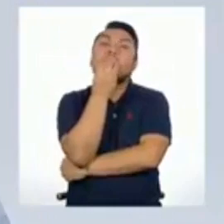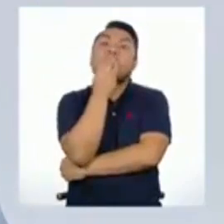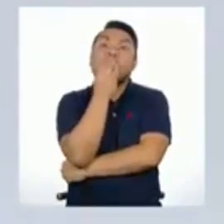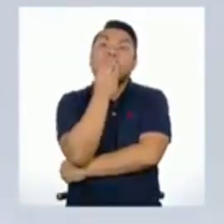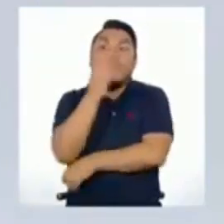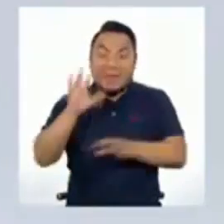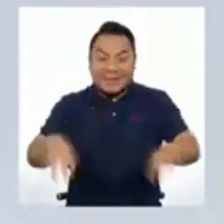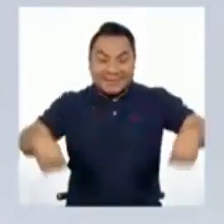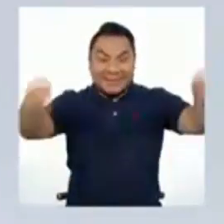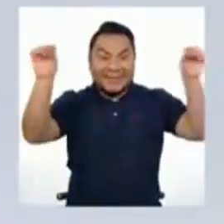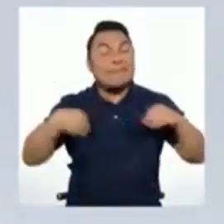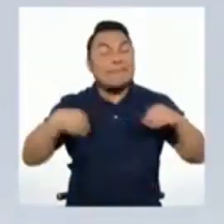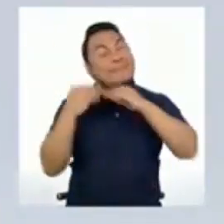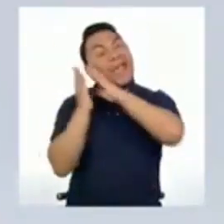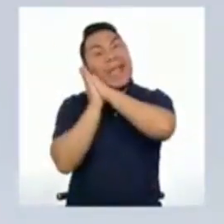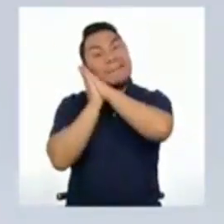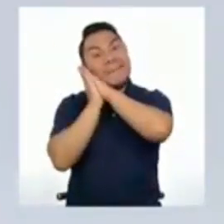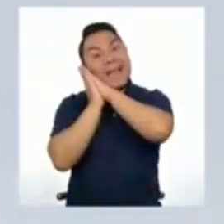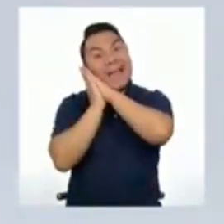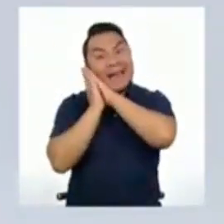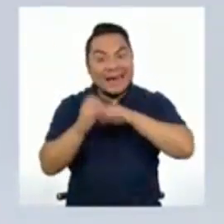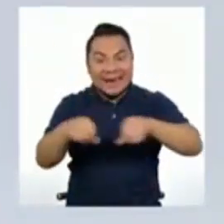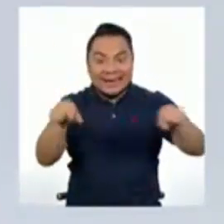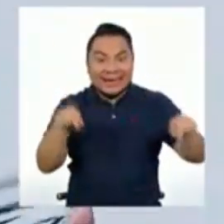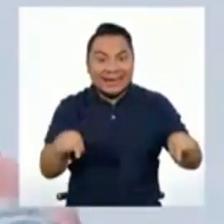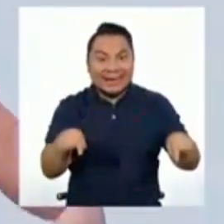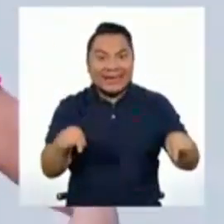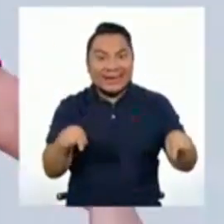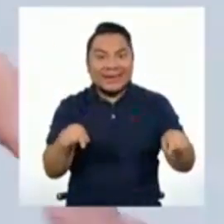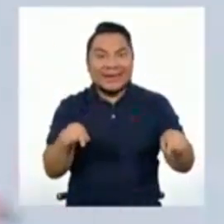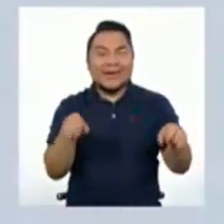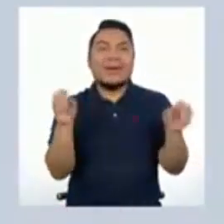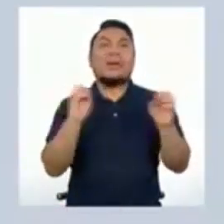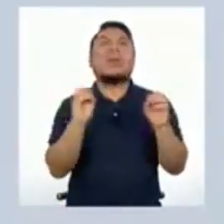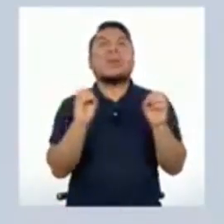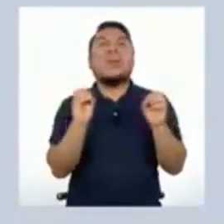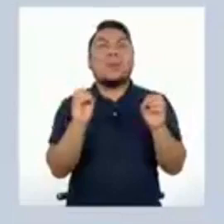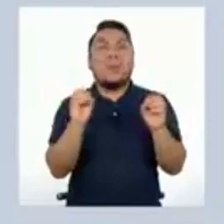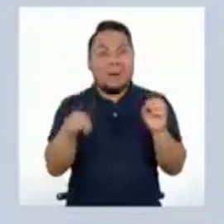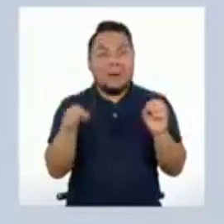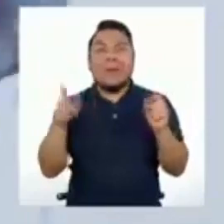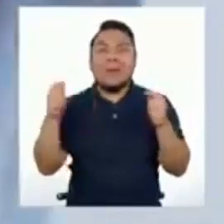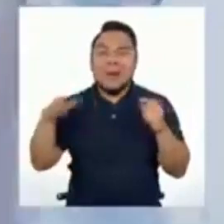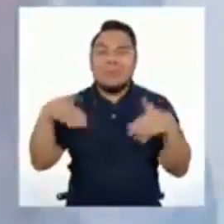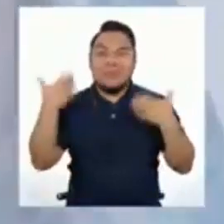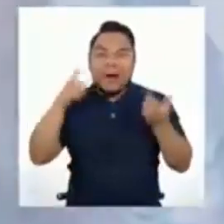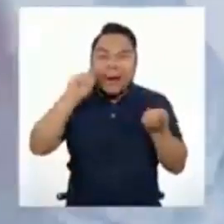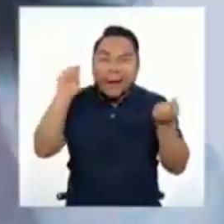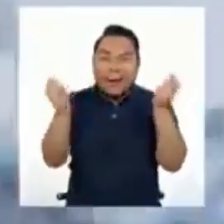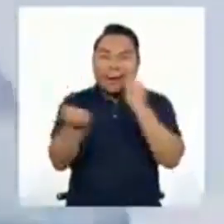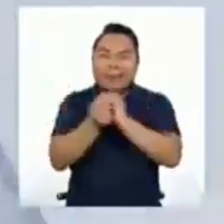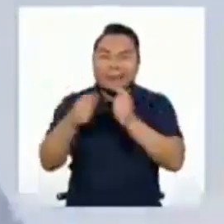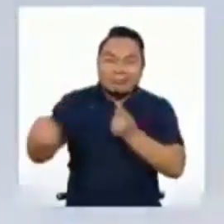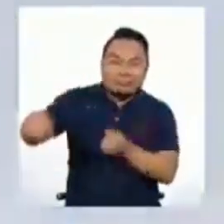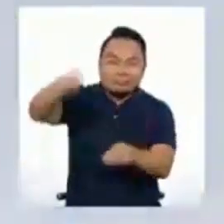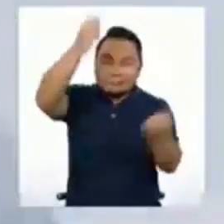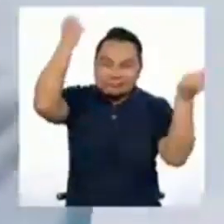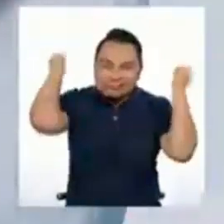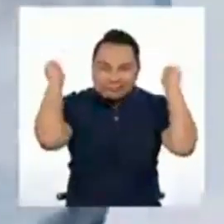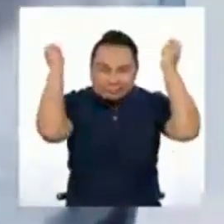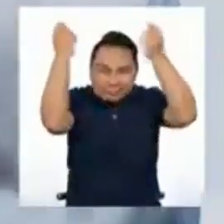la sábana de mi cama. Por ejemplo, puedo convertirme en...